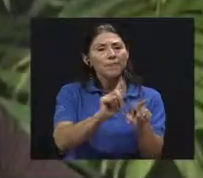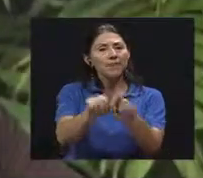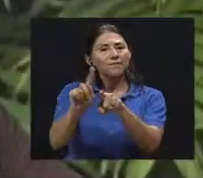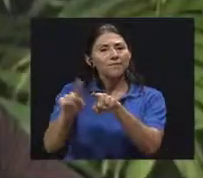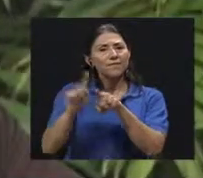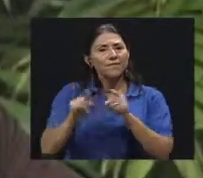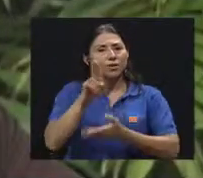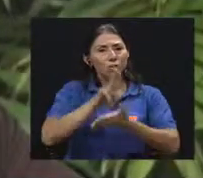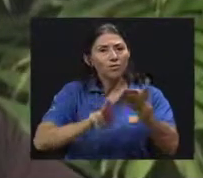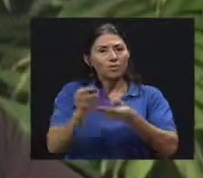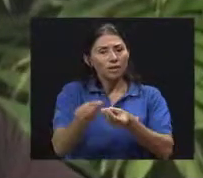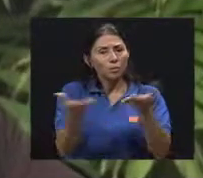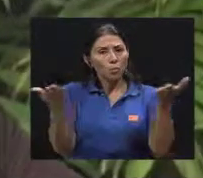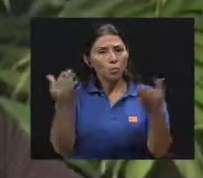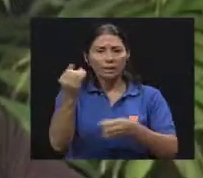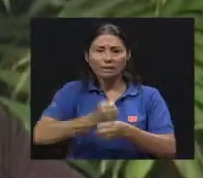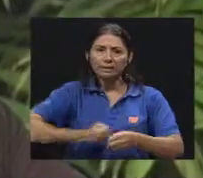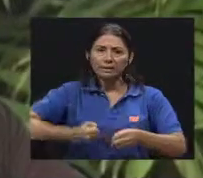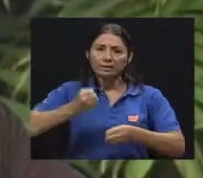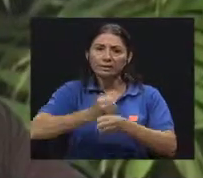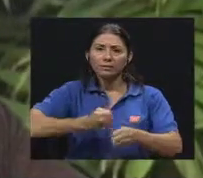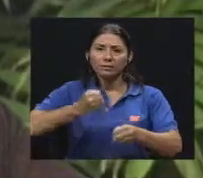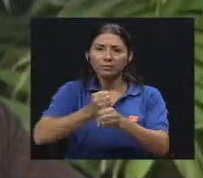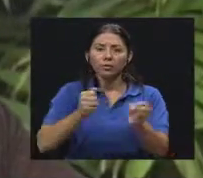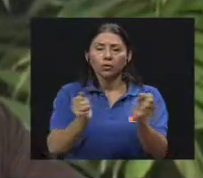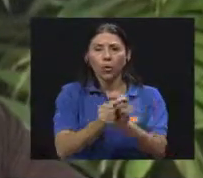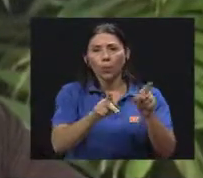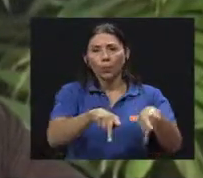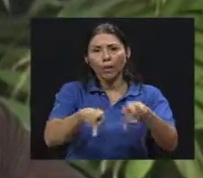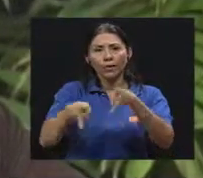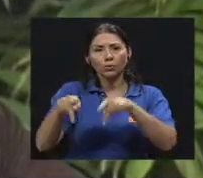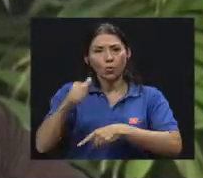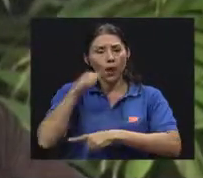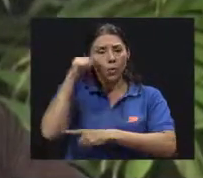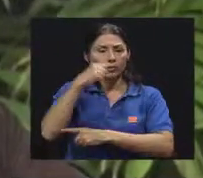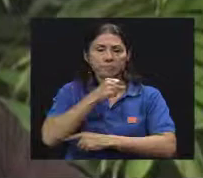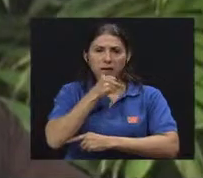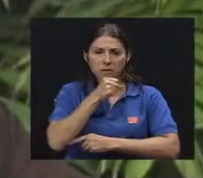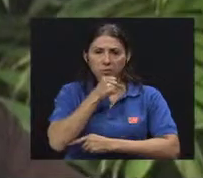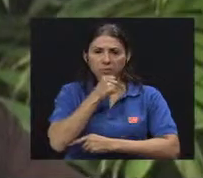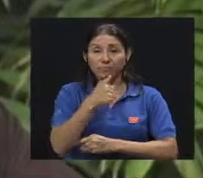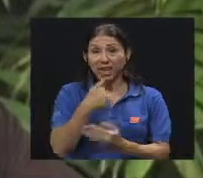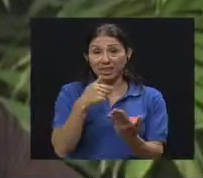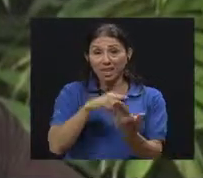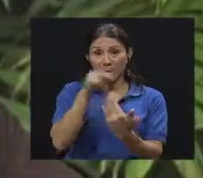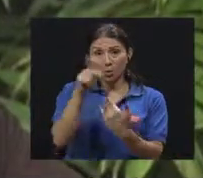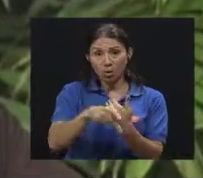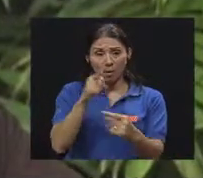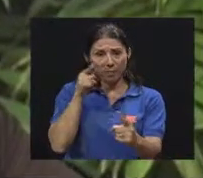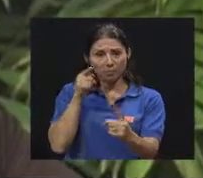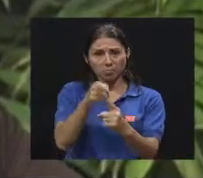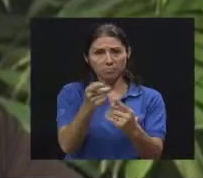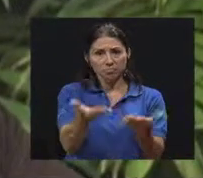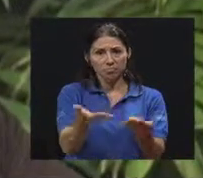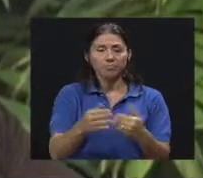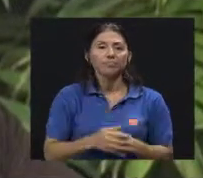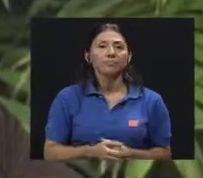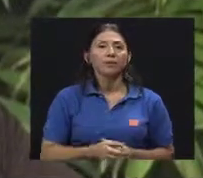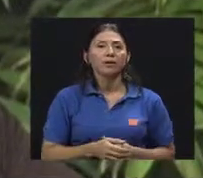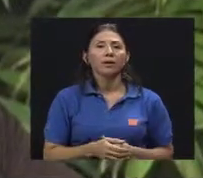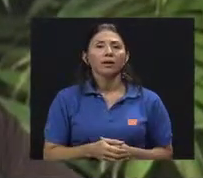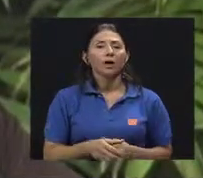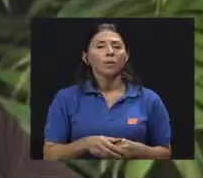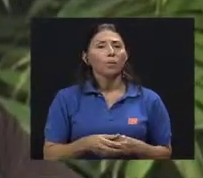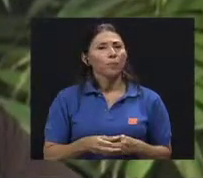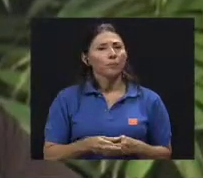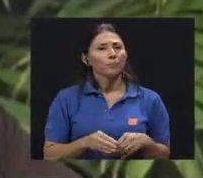universidades estatales trabajan muchísimo con personas adultas mayores y tienen programas dirigidos a este sector de la población. Hablando un poco